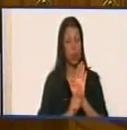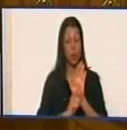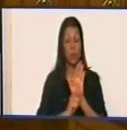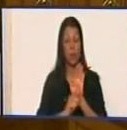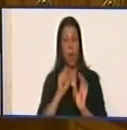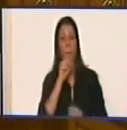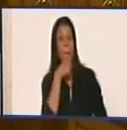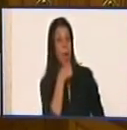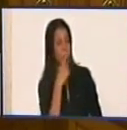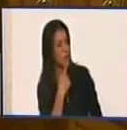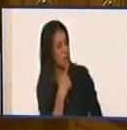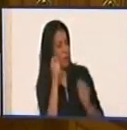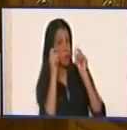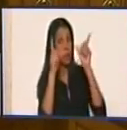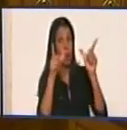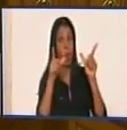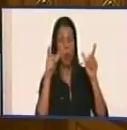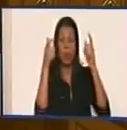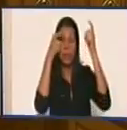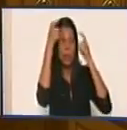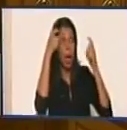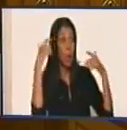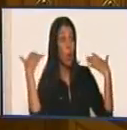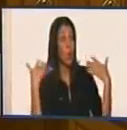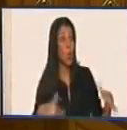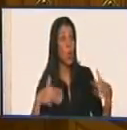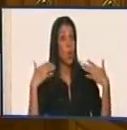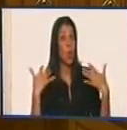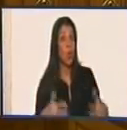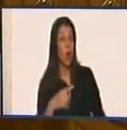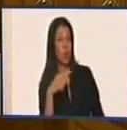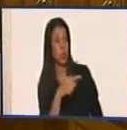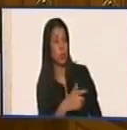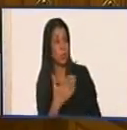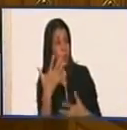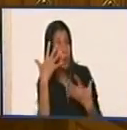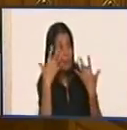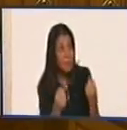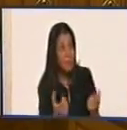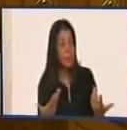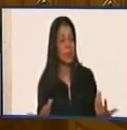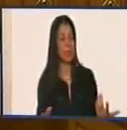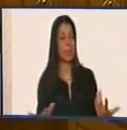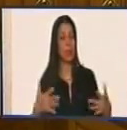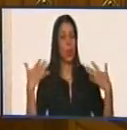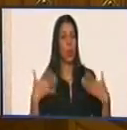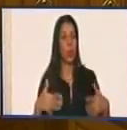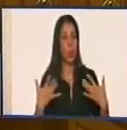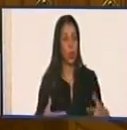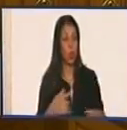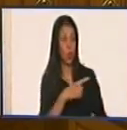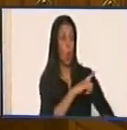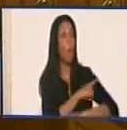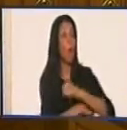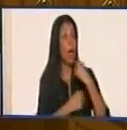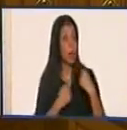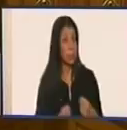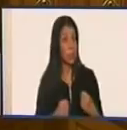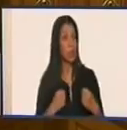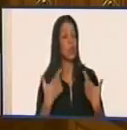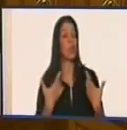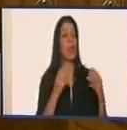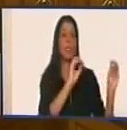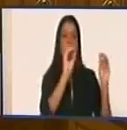dice, Chávez, tú sabes lo que eso significa. Tú sabes el poder que necesitas tú para convocar